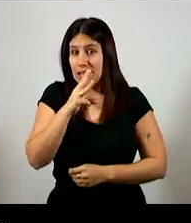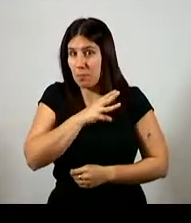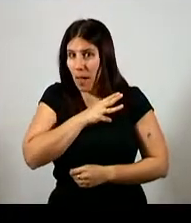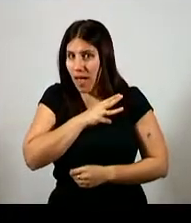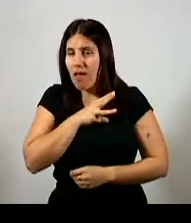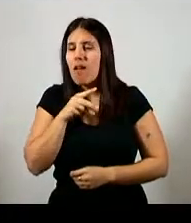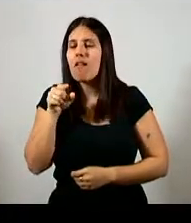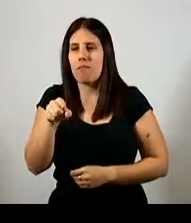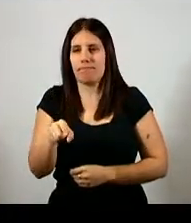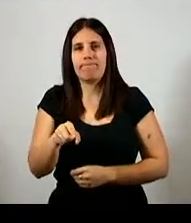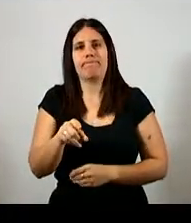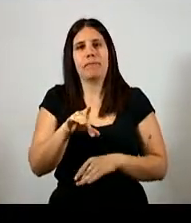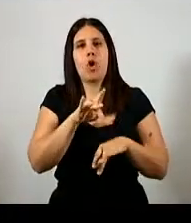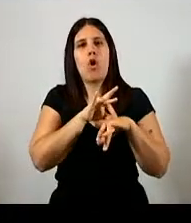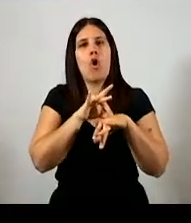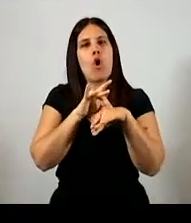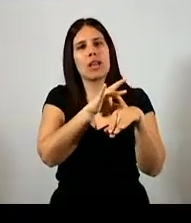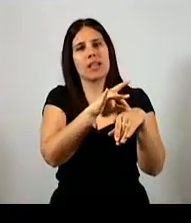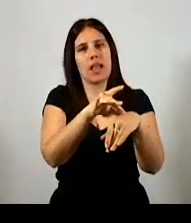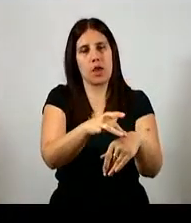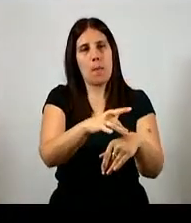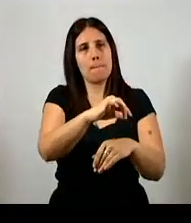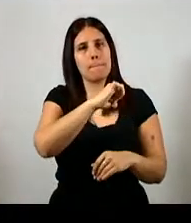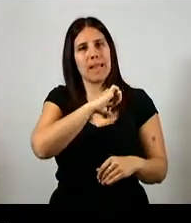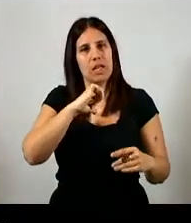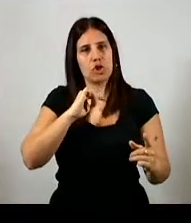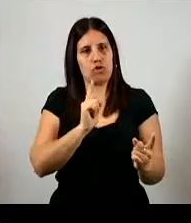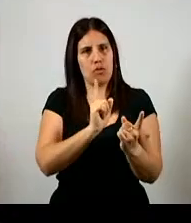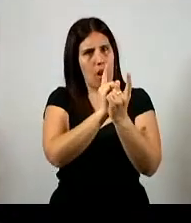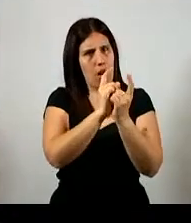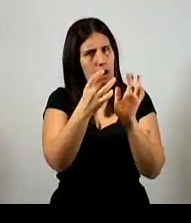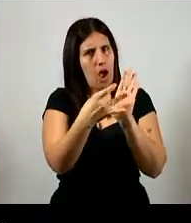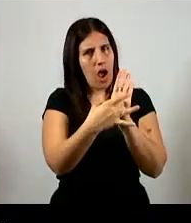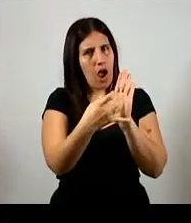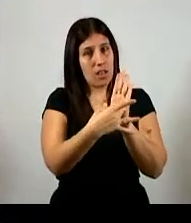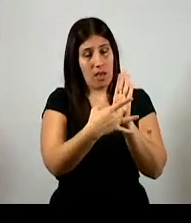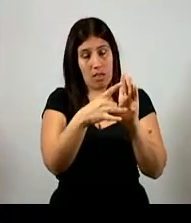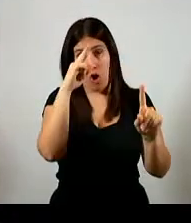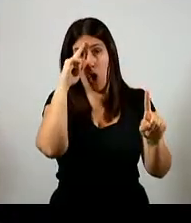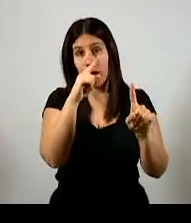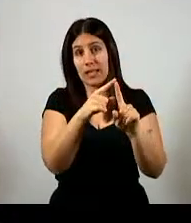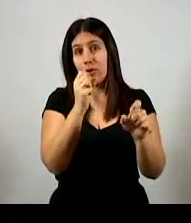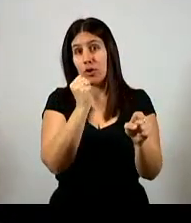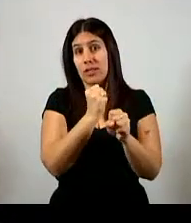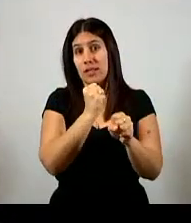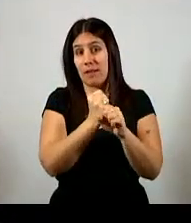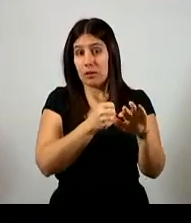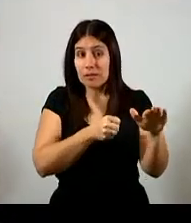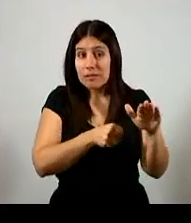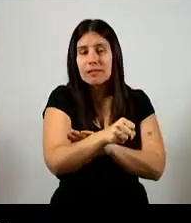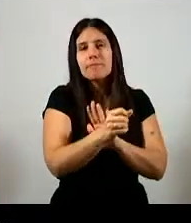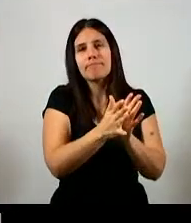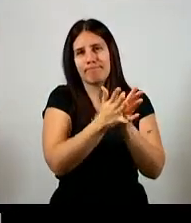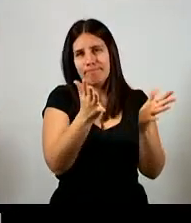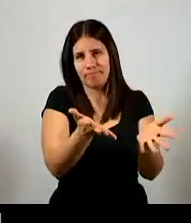reciban una orientación personalizada y de calidad que promueva la inserción en el mercado